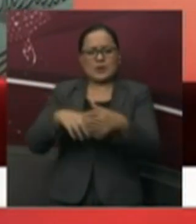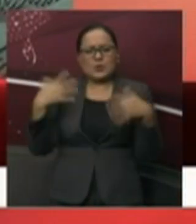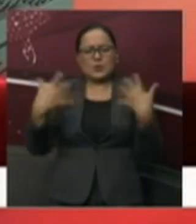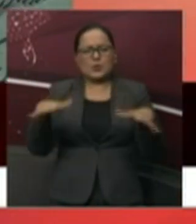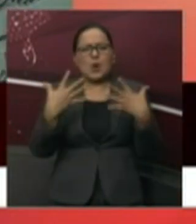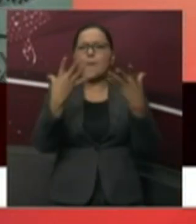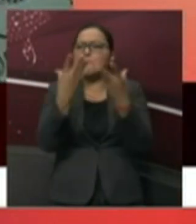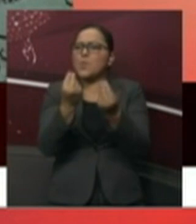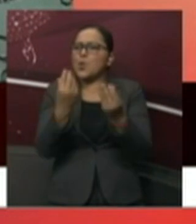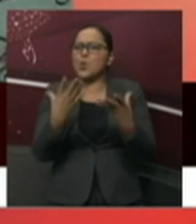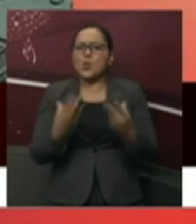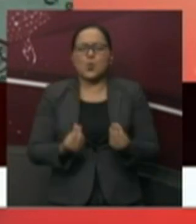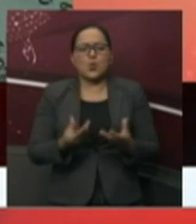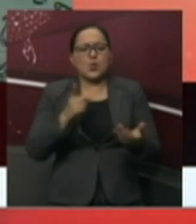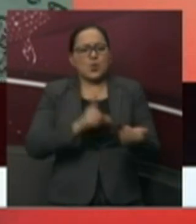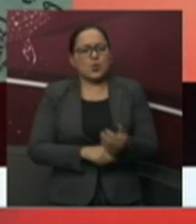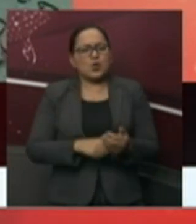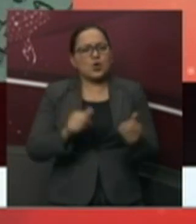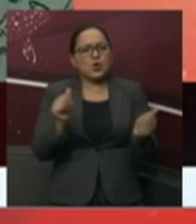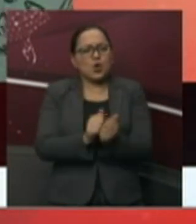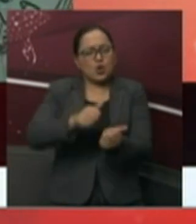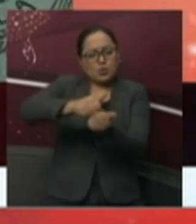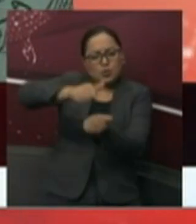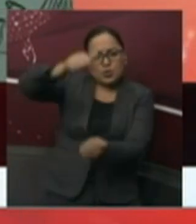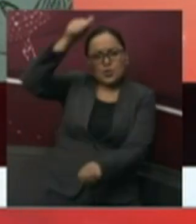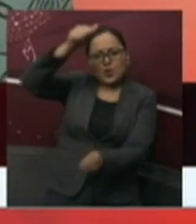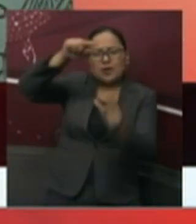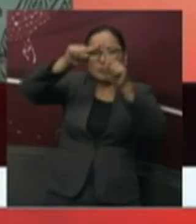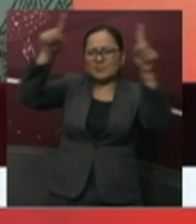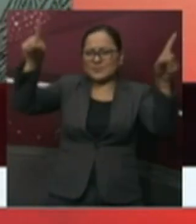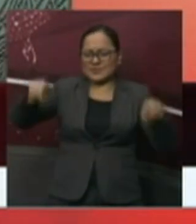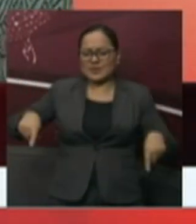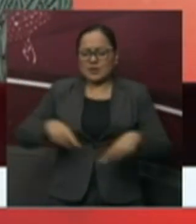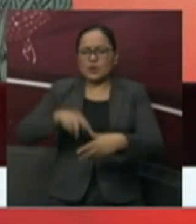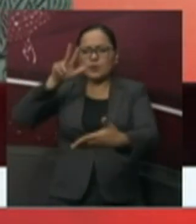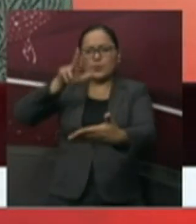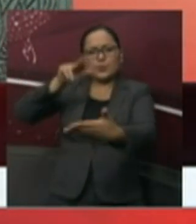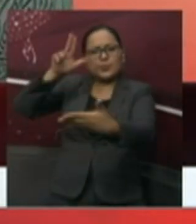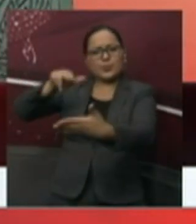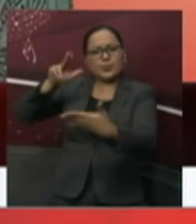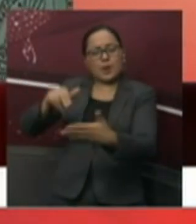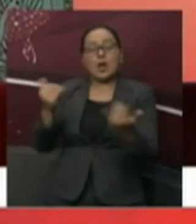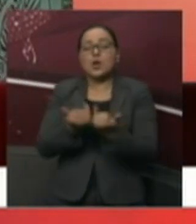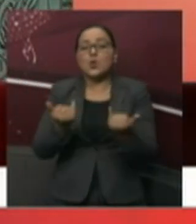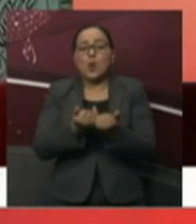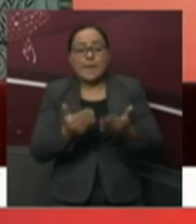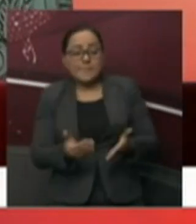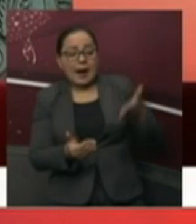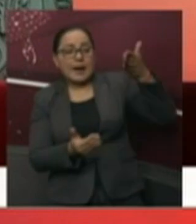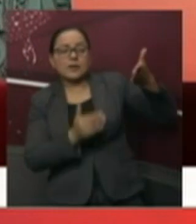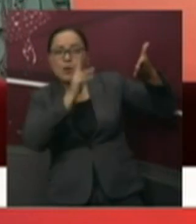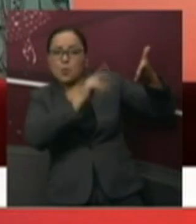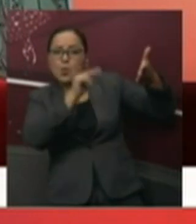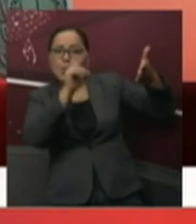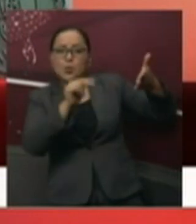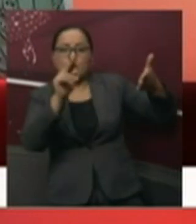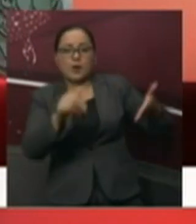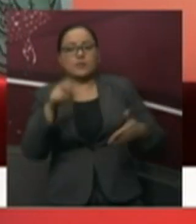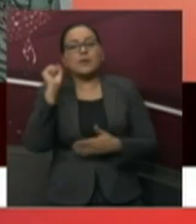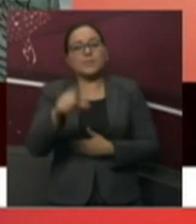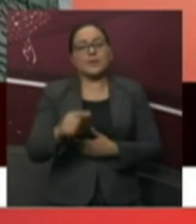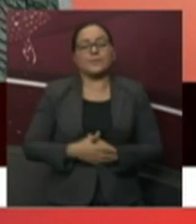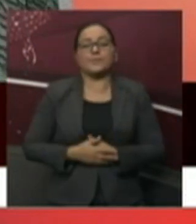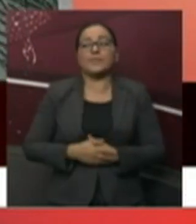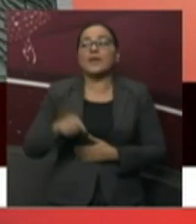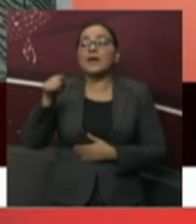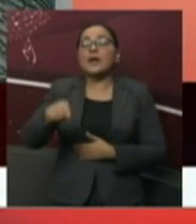de pinturas de caballete y una enorme cantidad también de muros que estuvieran a ojos vistos. El muralismo